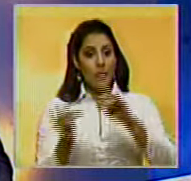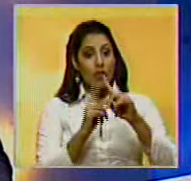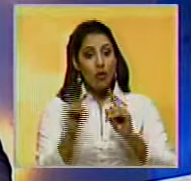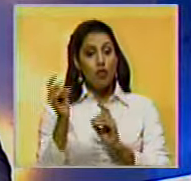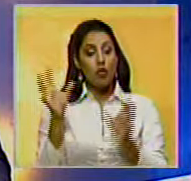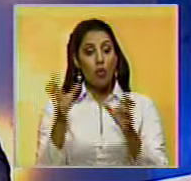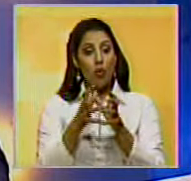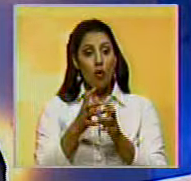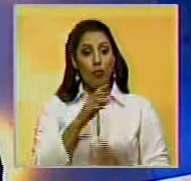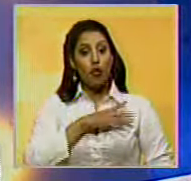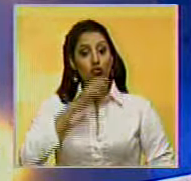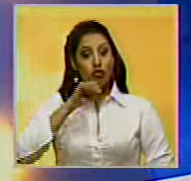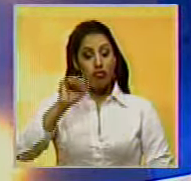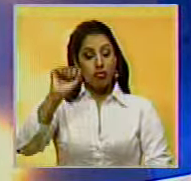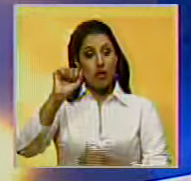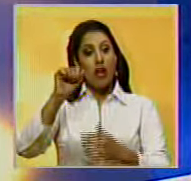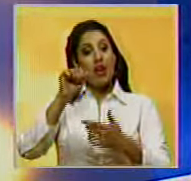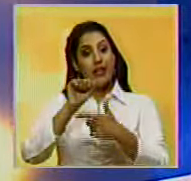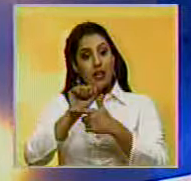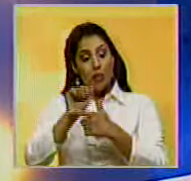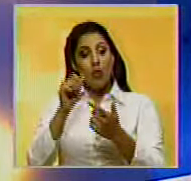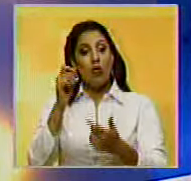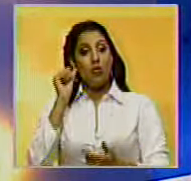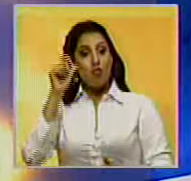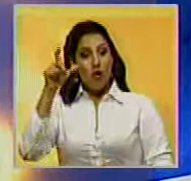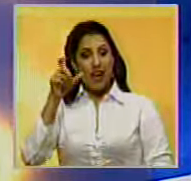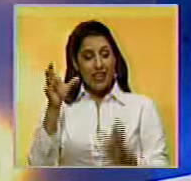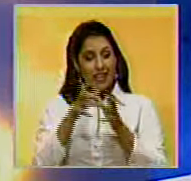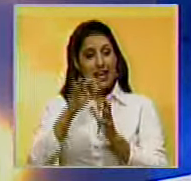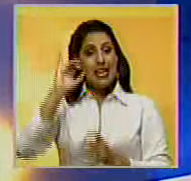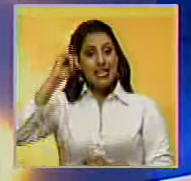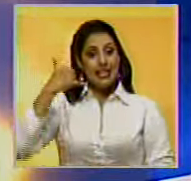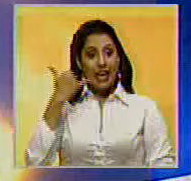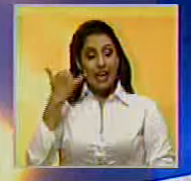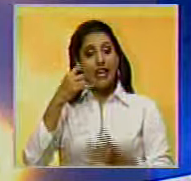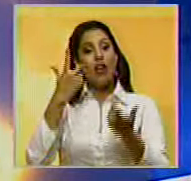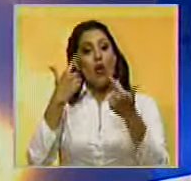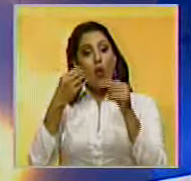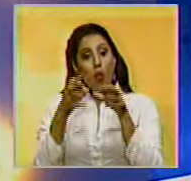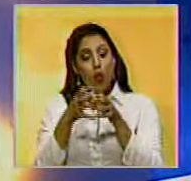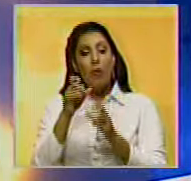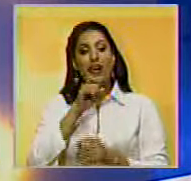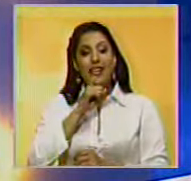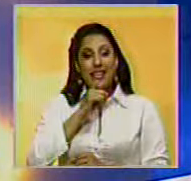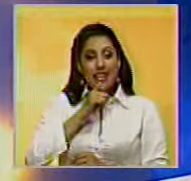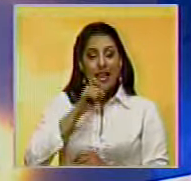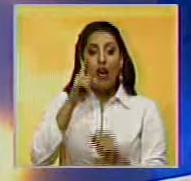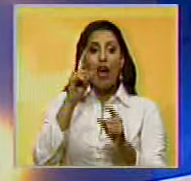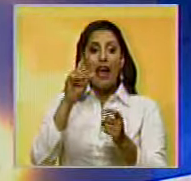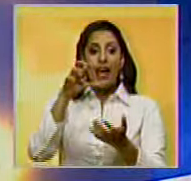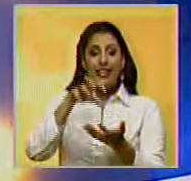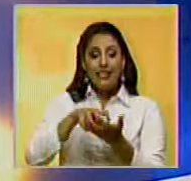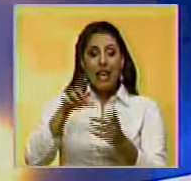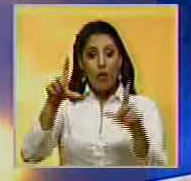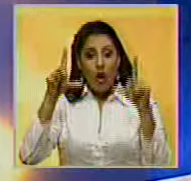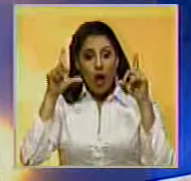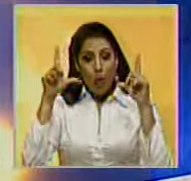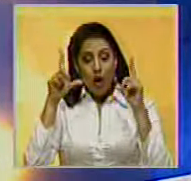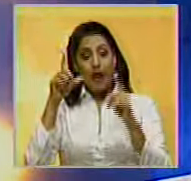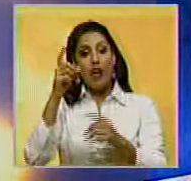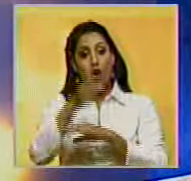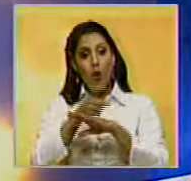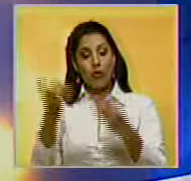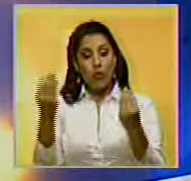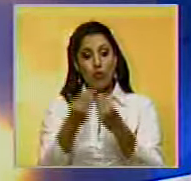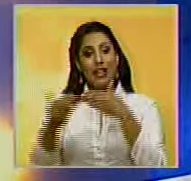La dirigente del Partido Socialista Unido de Venezuela, Jacqueline Faría, acompañada del gobernador del estado Vargas, Jorge Luis García Carneiro, cerró el Congreso de